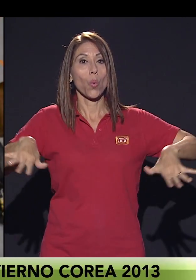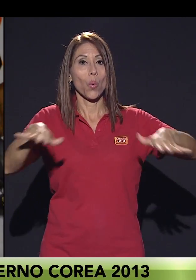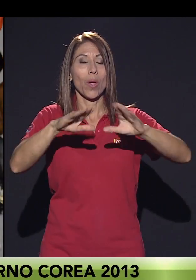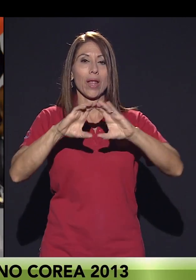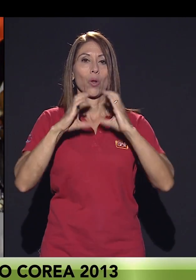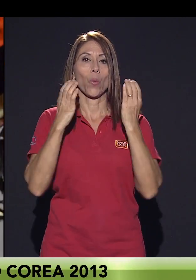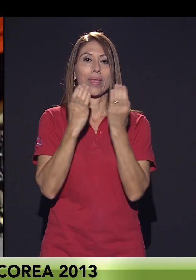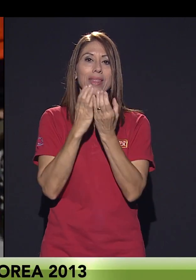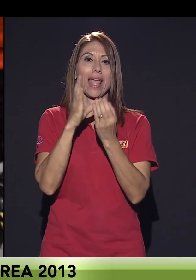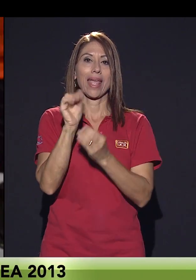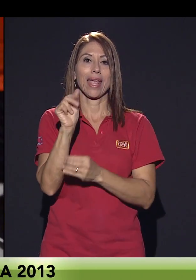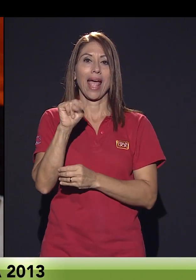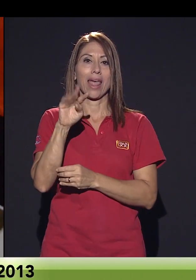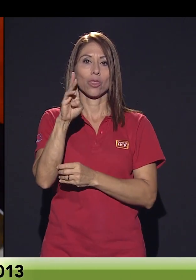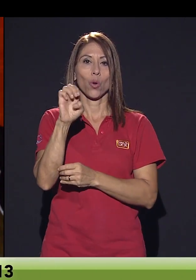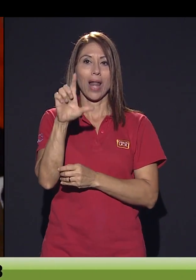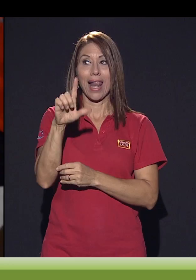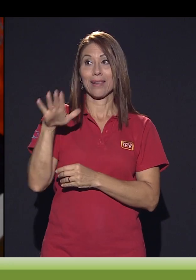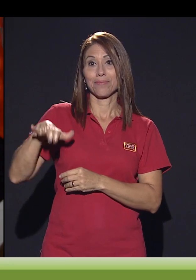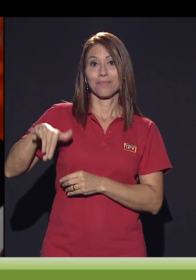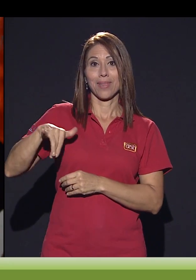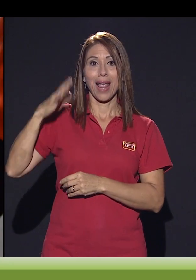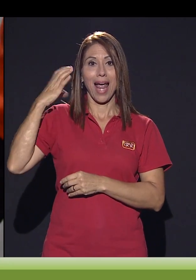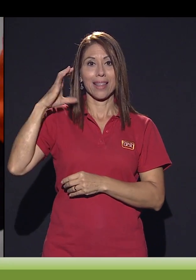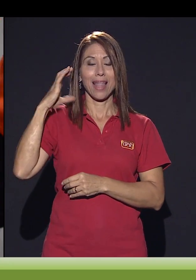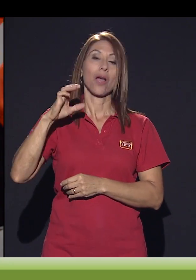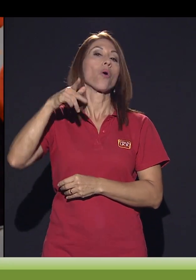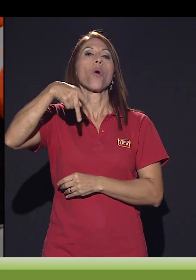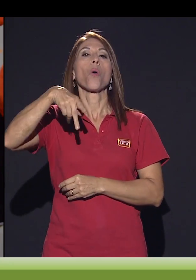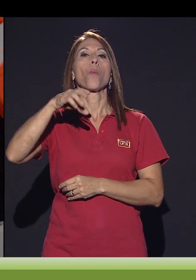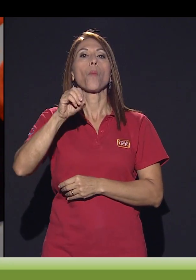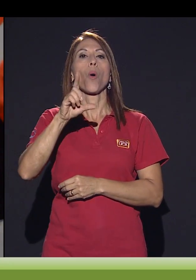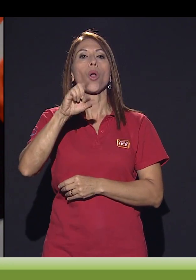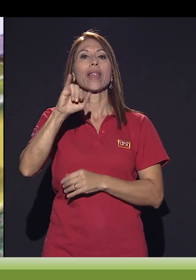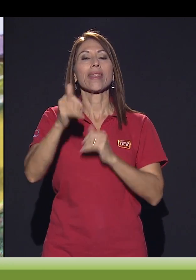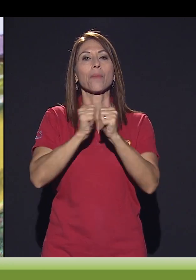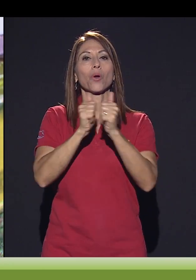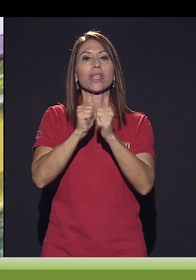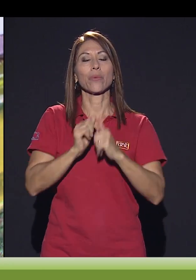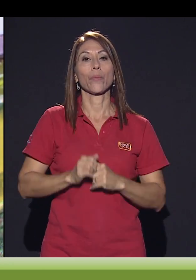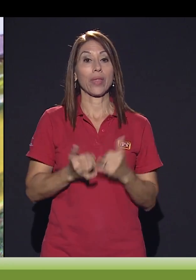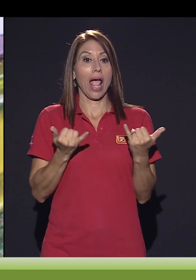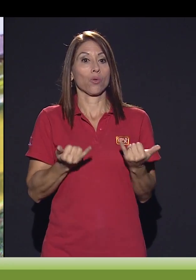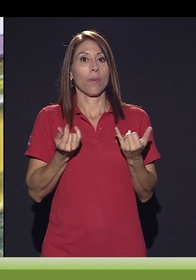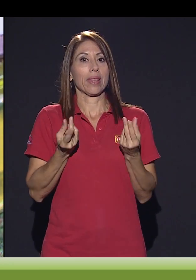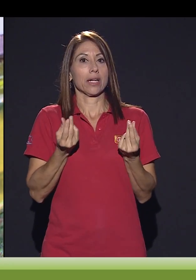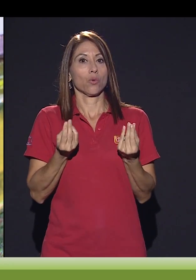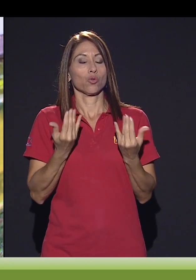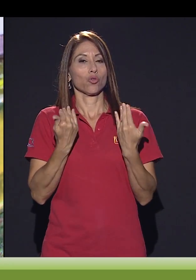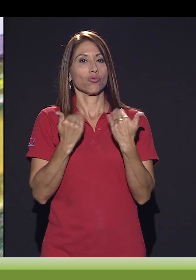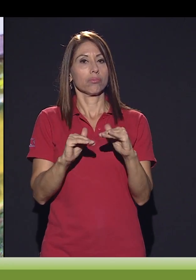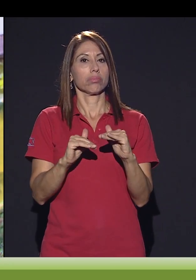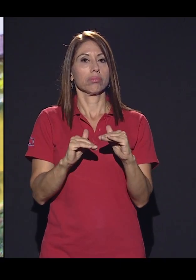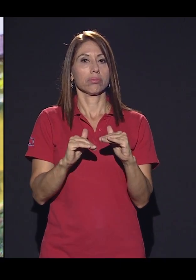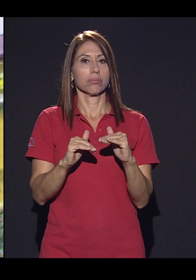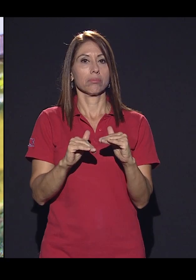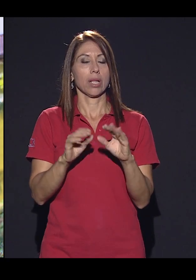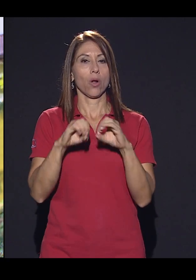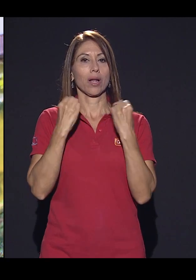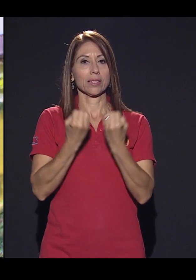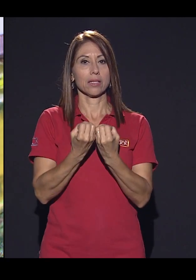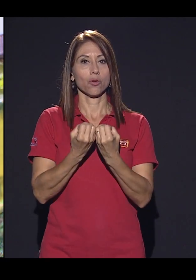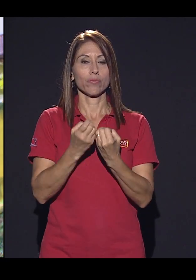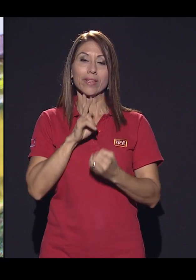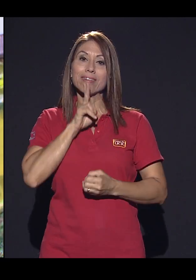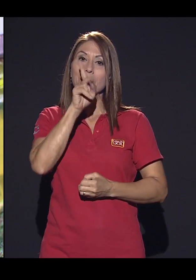sido el Comité Cantonal de aquí de Cartago en el Polideportivo. Los recursos con los que cuenta la organización actualmente son muy limitados. Realmente hacemos